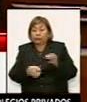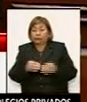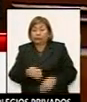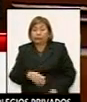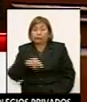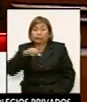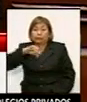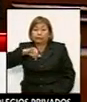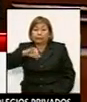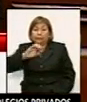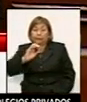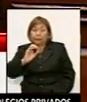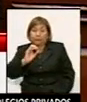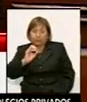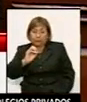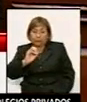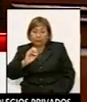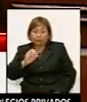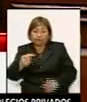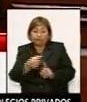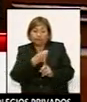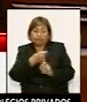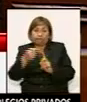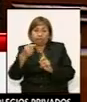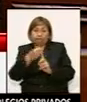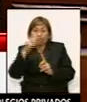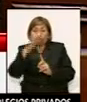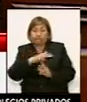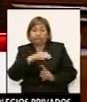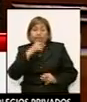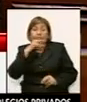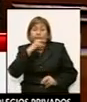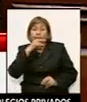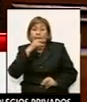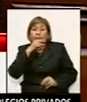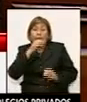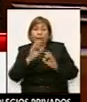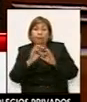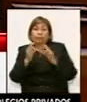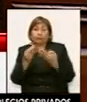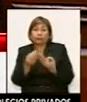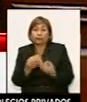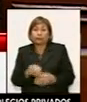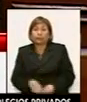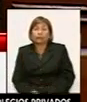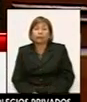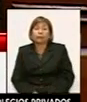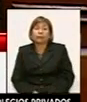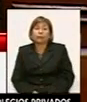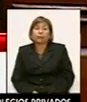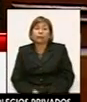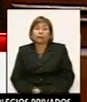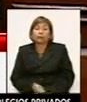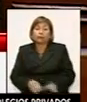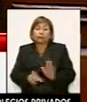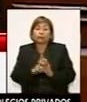PIOC, en los procesos de violencia contra las mujeres y los integrantes del grupo familiar, regulados bajo la